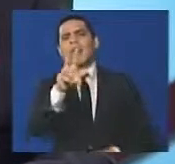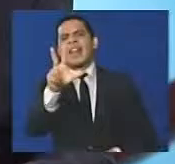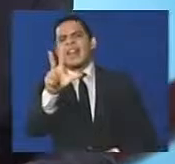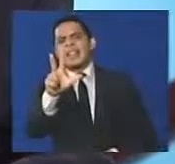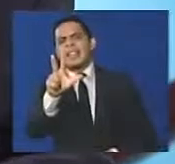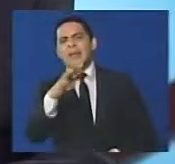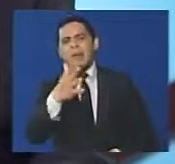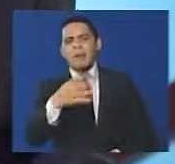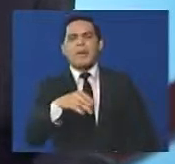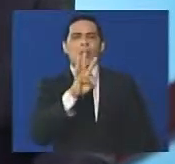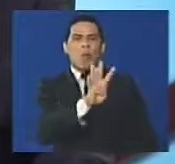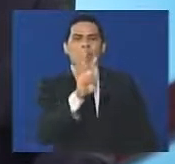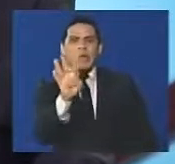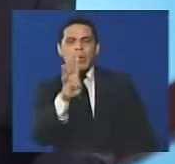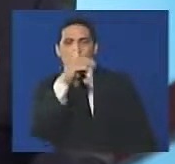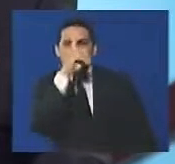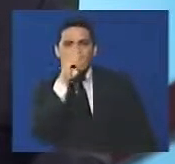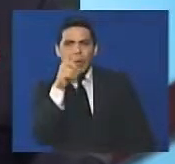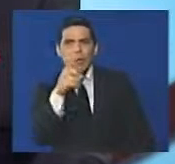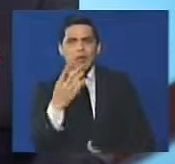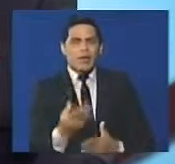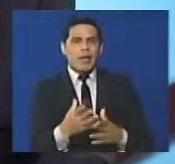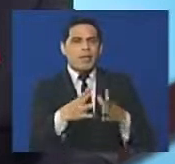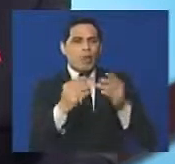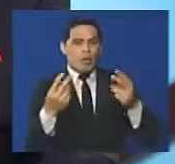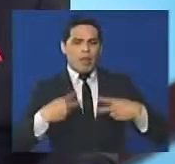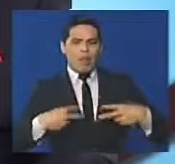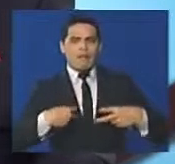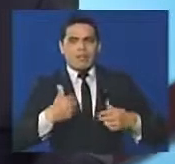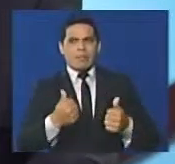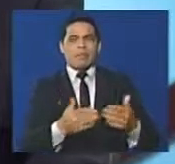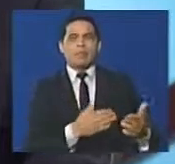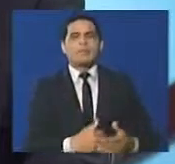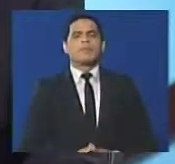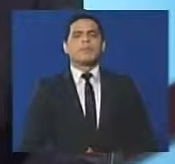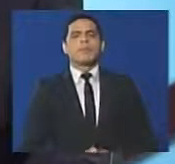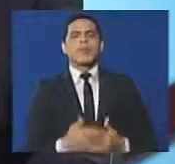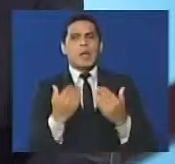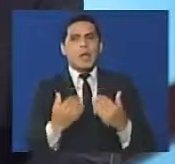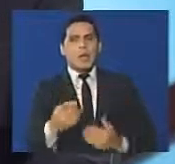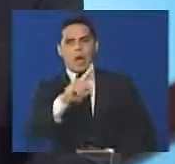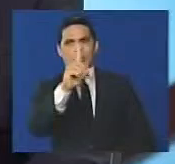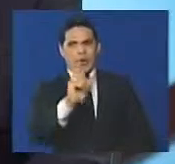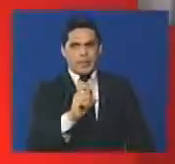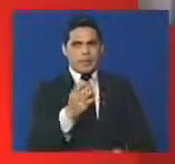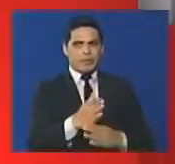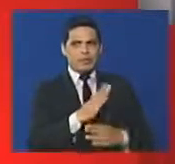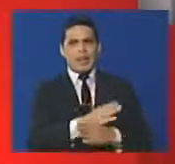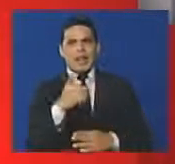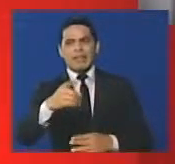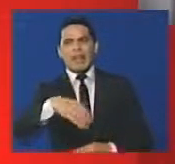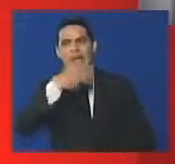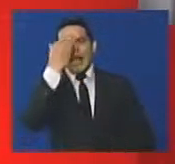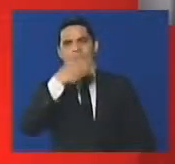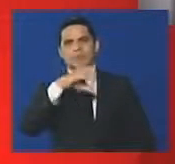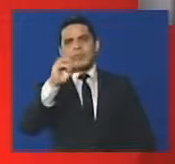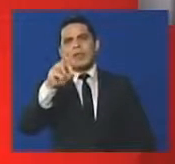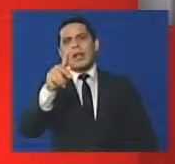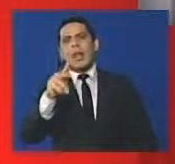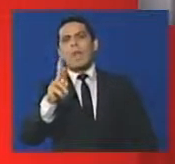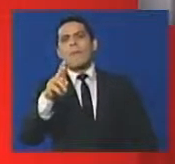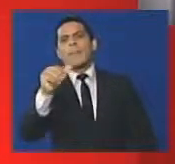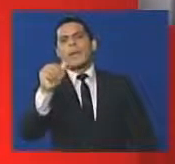43, 44 años allá, eso es toda una vida. Toda una vida. Pero dejamos la interrogante del tema de la ópera. ¿Cómo la ve en